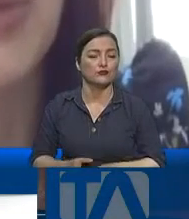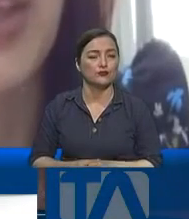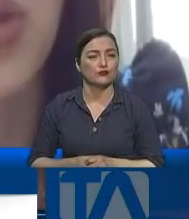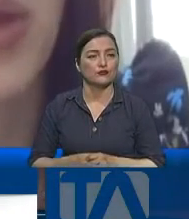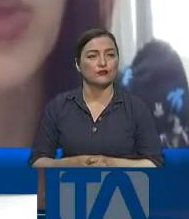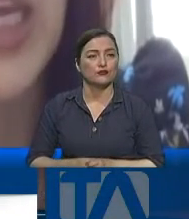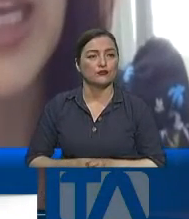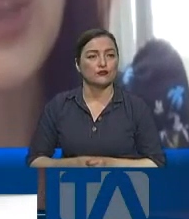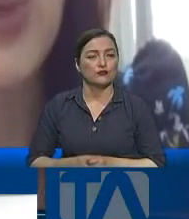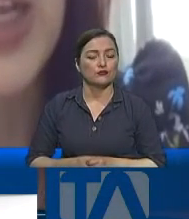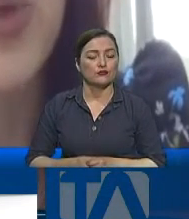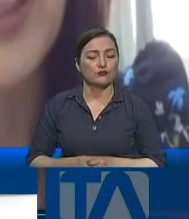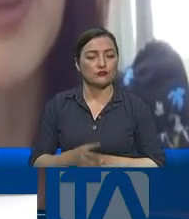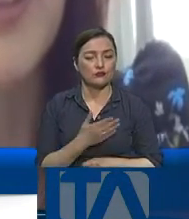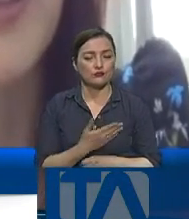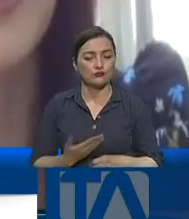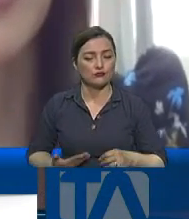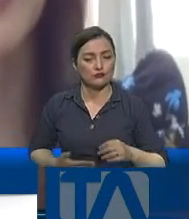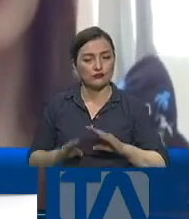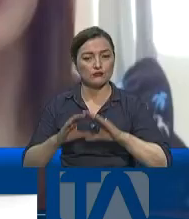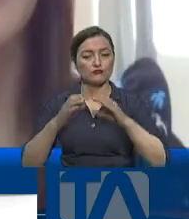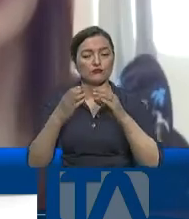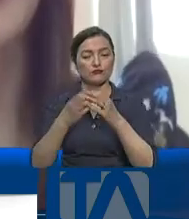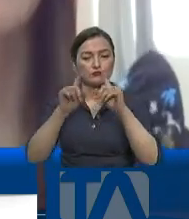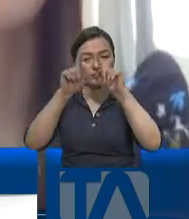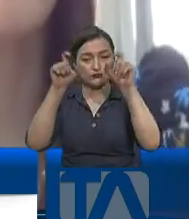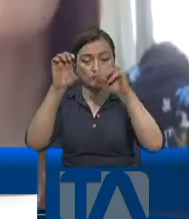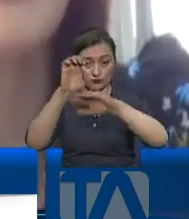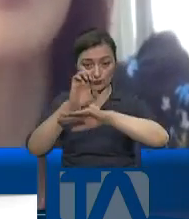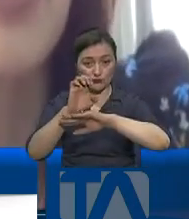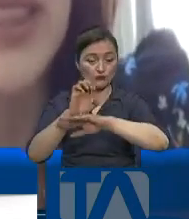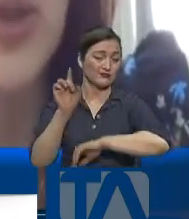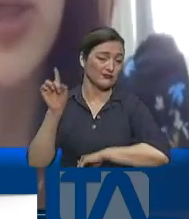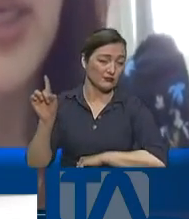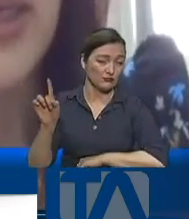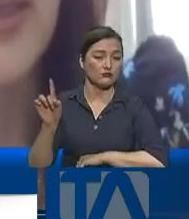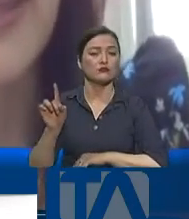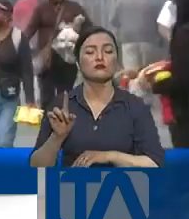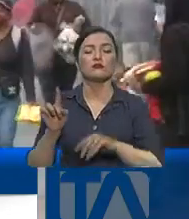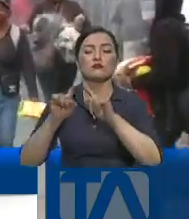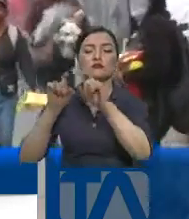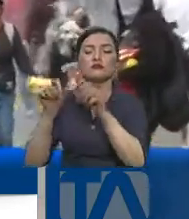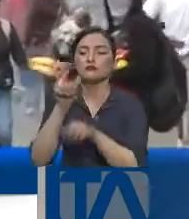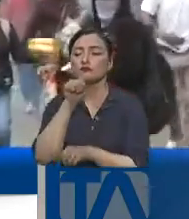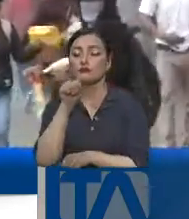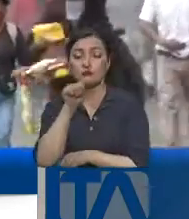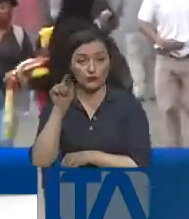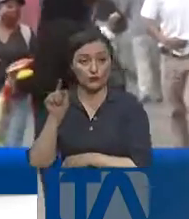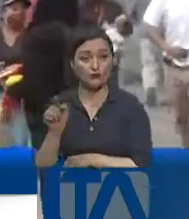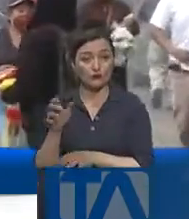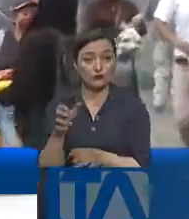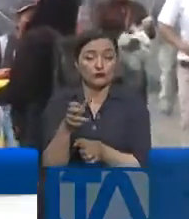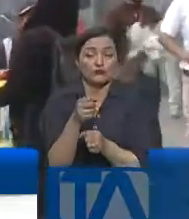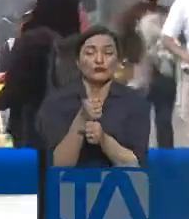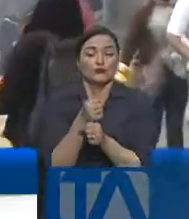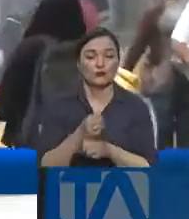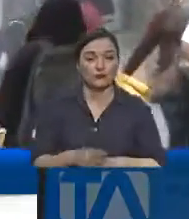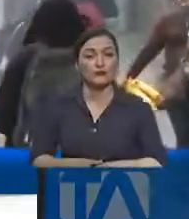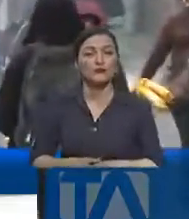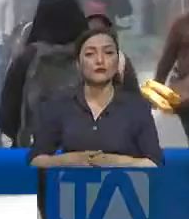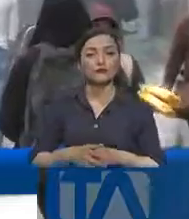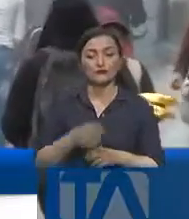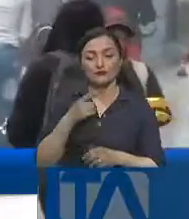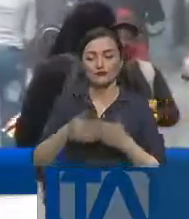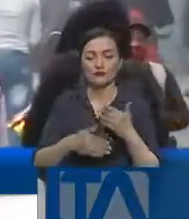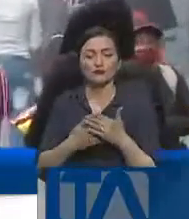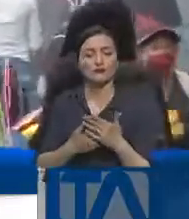acuerdo con el presidente del comité empresarial ecuatoriano Felipe riv de neira del sector privado han sentido también la recuperación Aunque dice